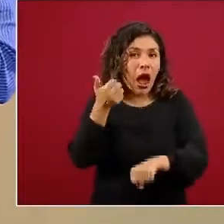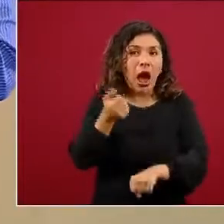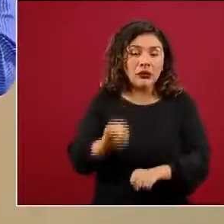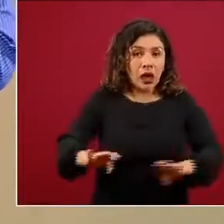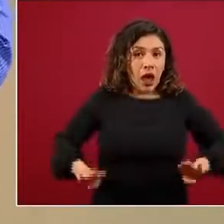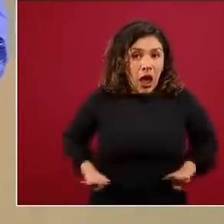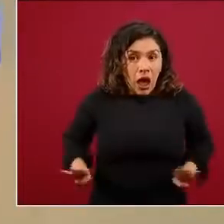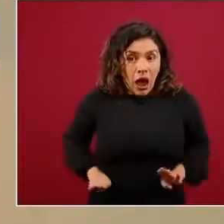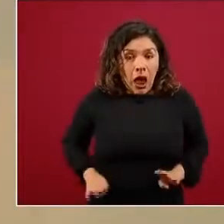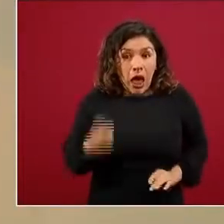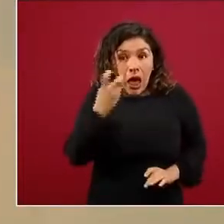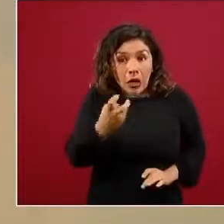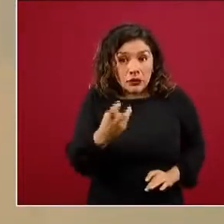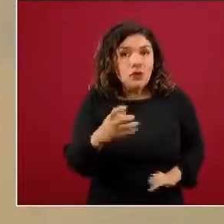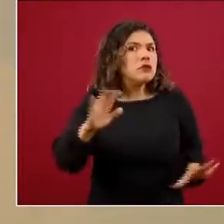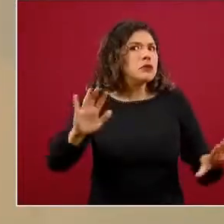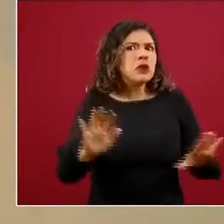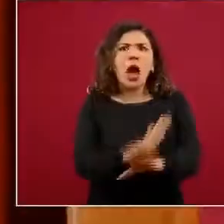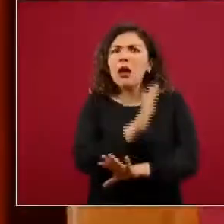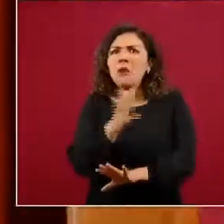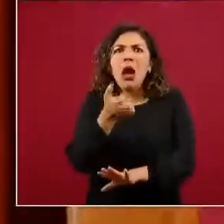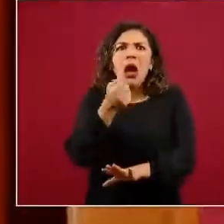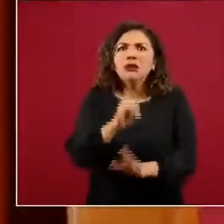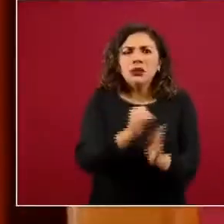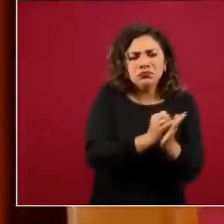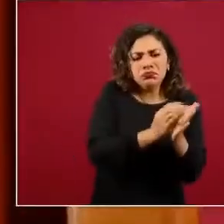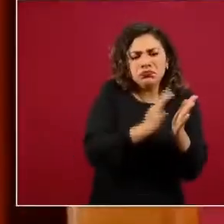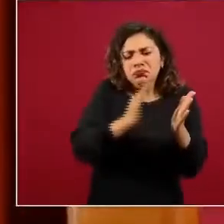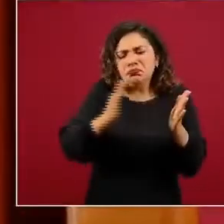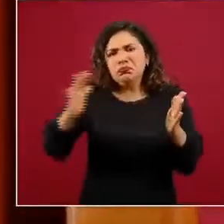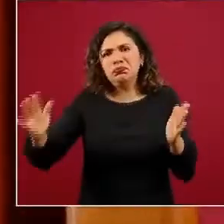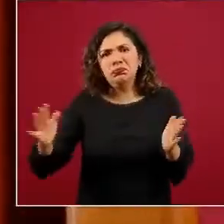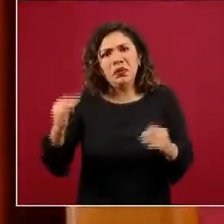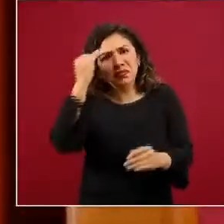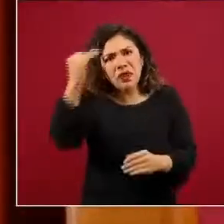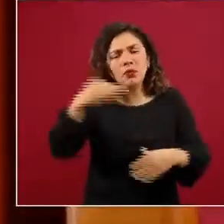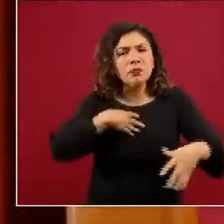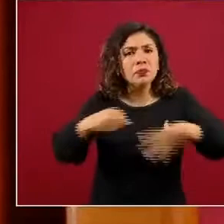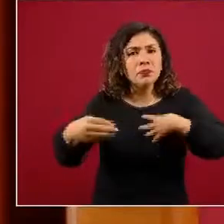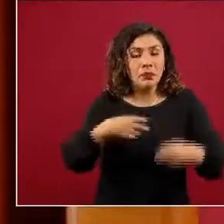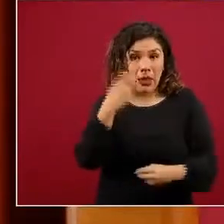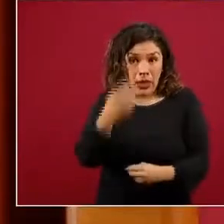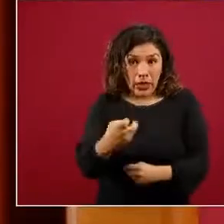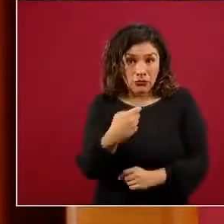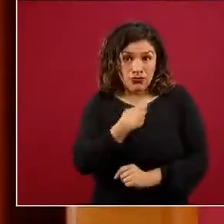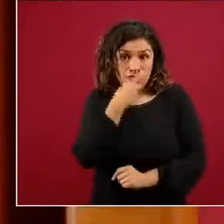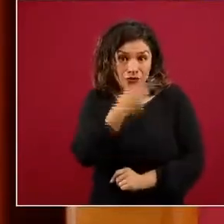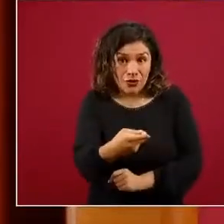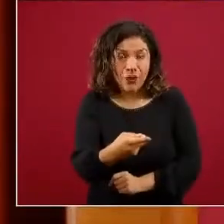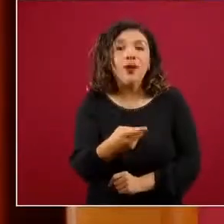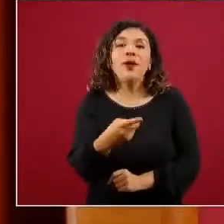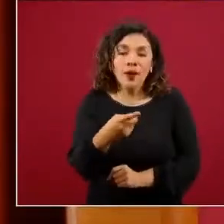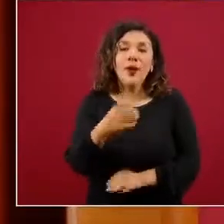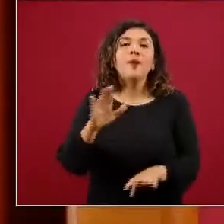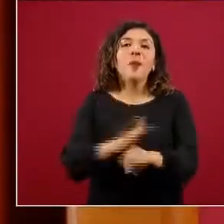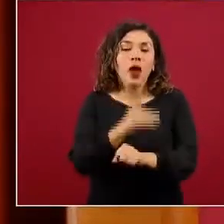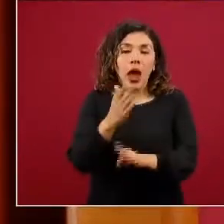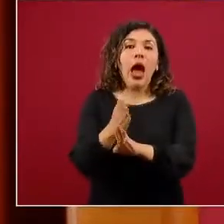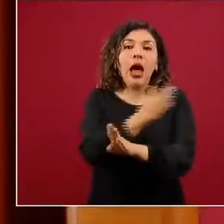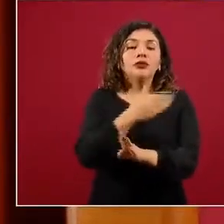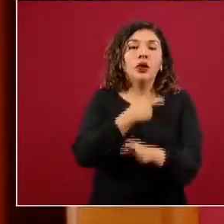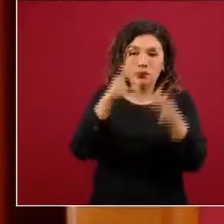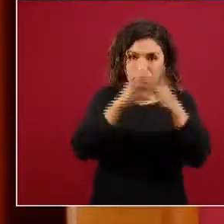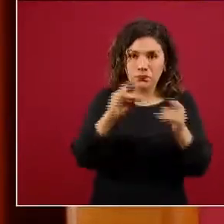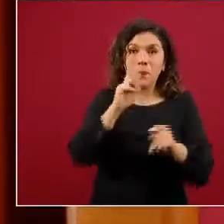causa, puede cambiar a lo largo del ciclo epidémico, a lo largo del periodo epidémico. Y esto lo digo en antelación a que veamos las curvas, ahorita